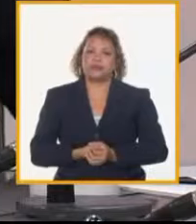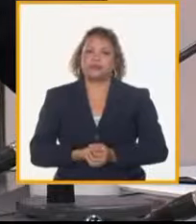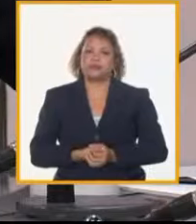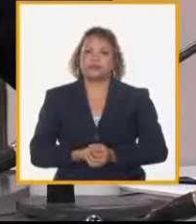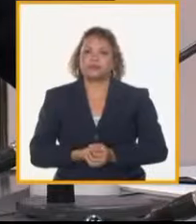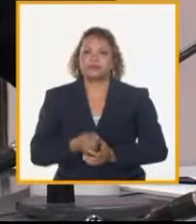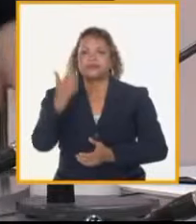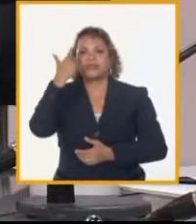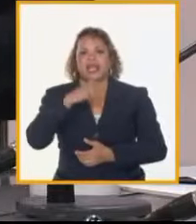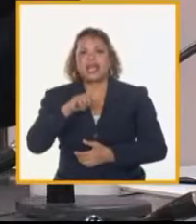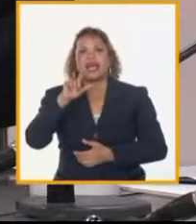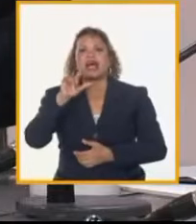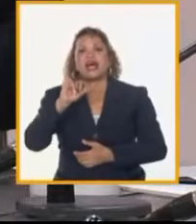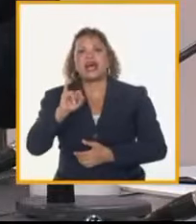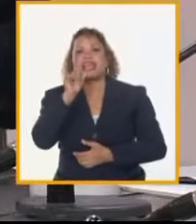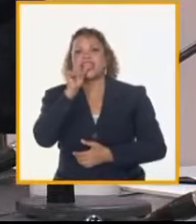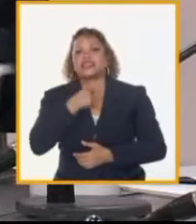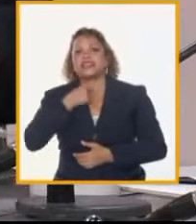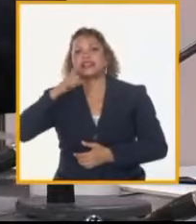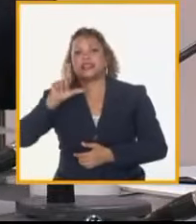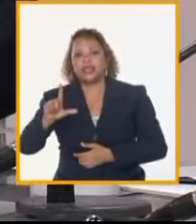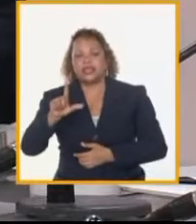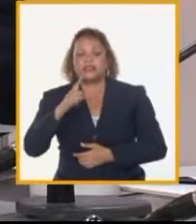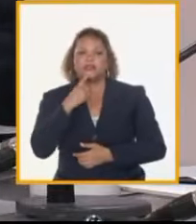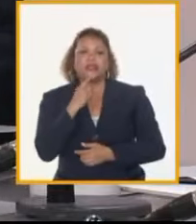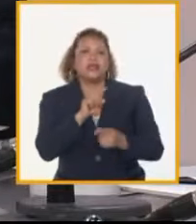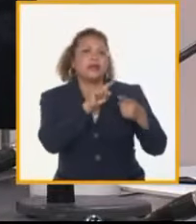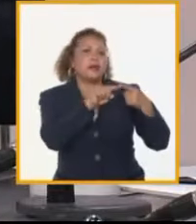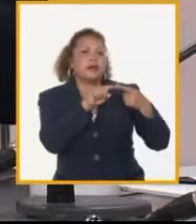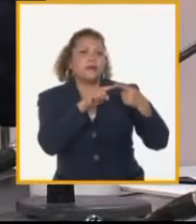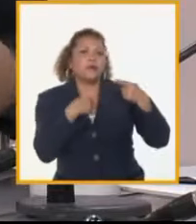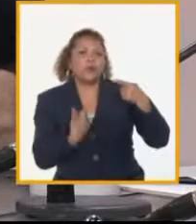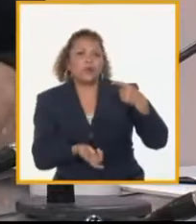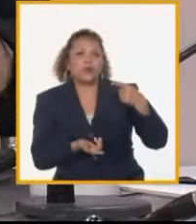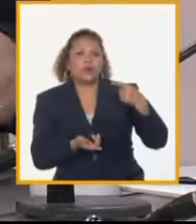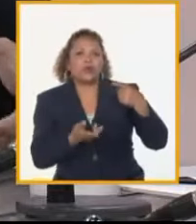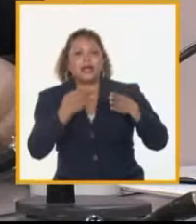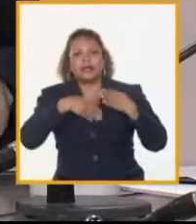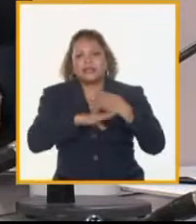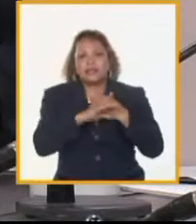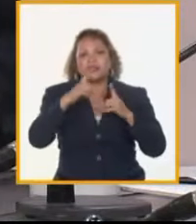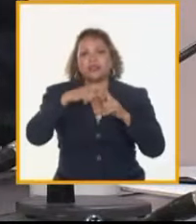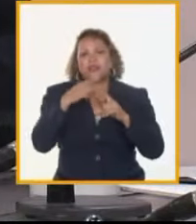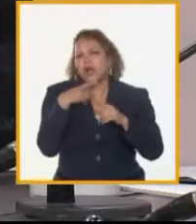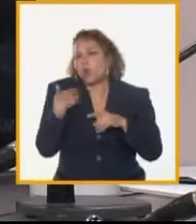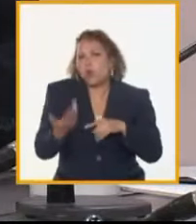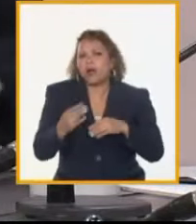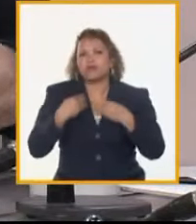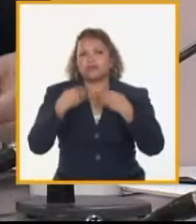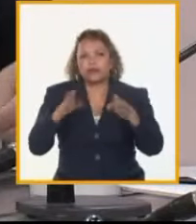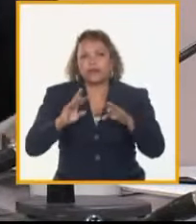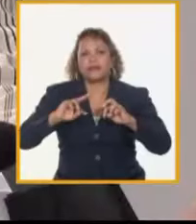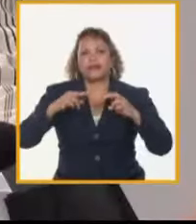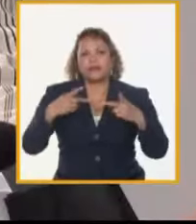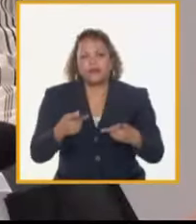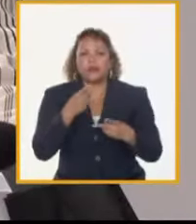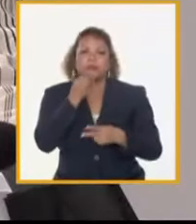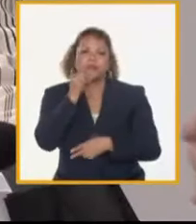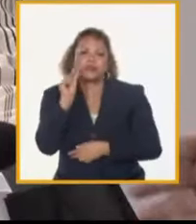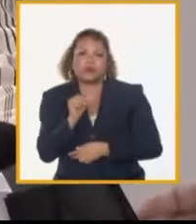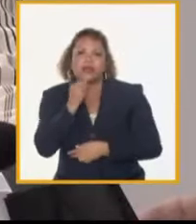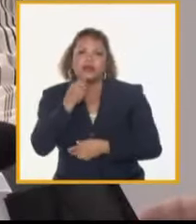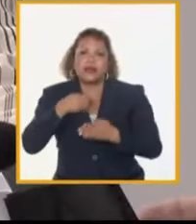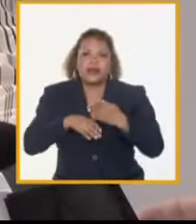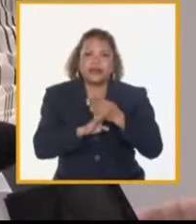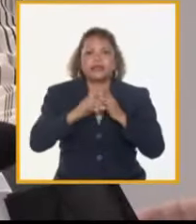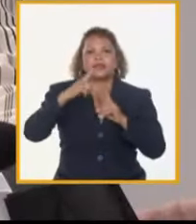Dos primeros temas, Aidel. Uno, el acceso a la terminal. ¿Cuándo se va a abrir para que las personas puedan entrar a la